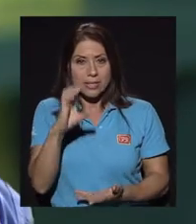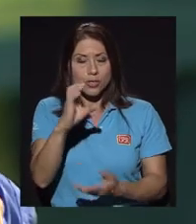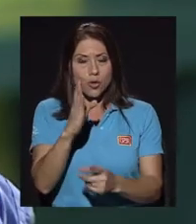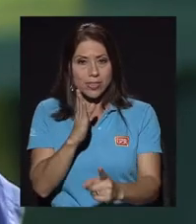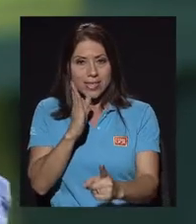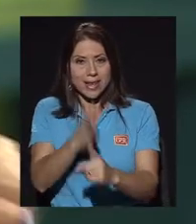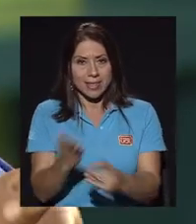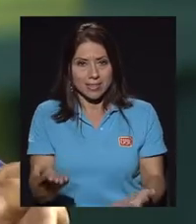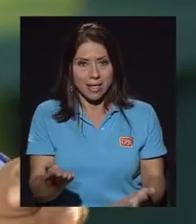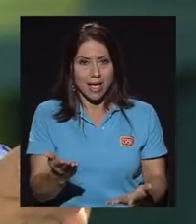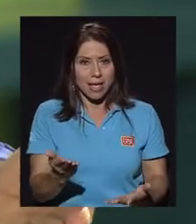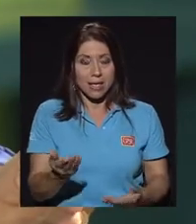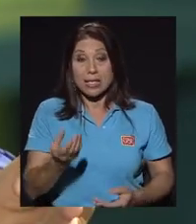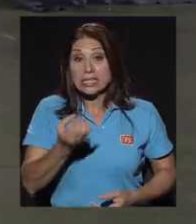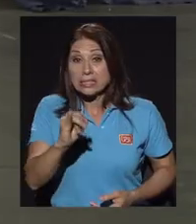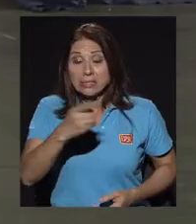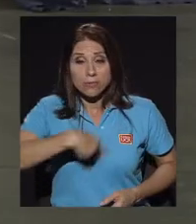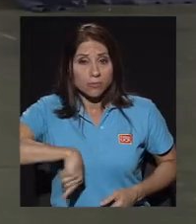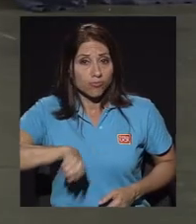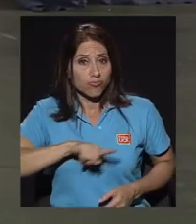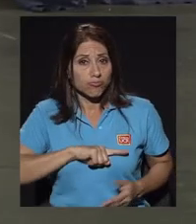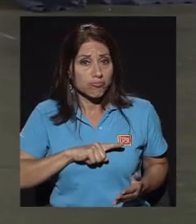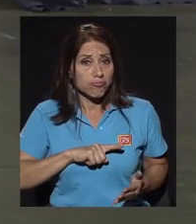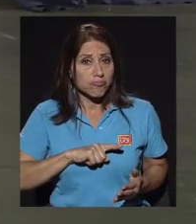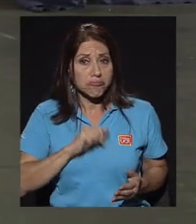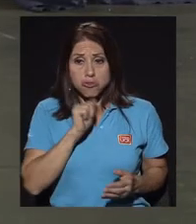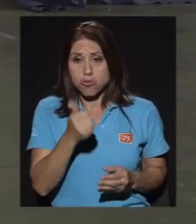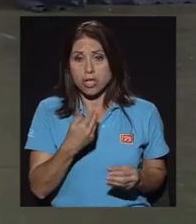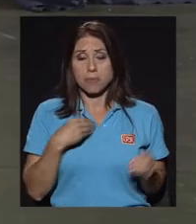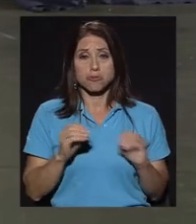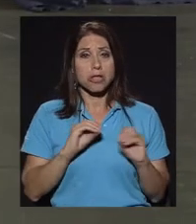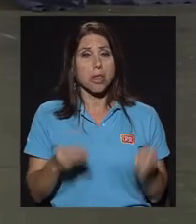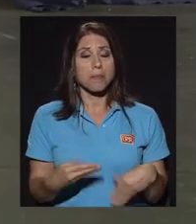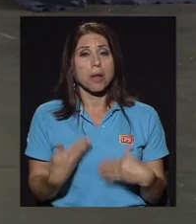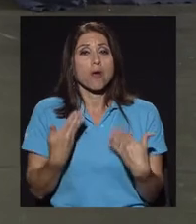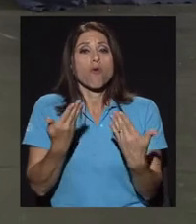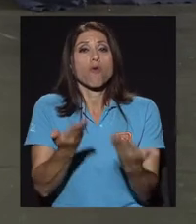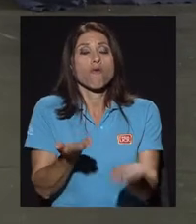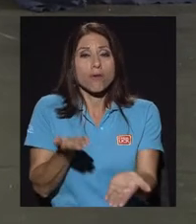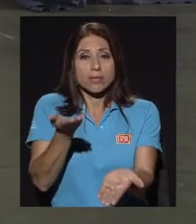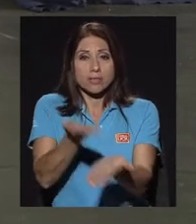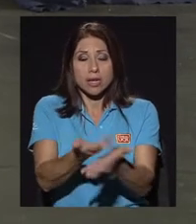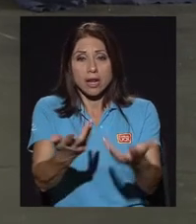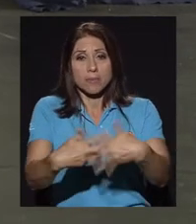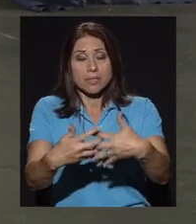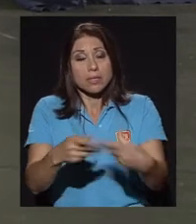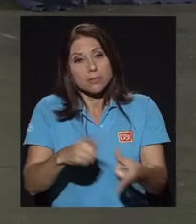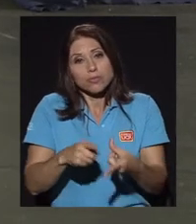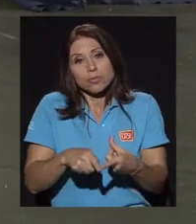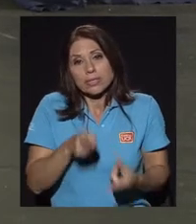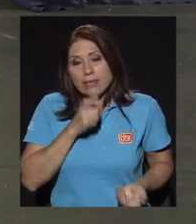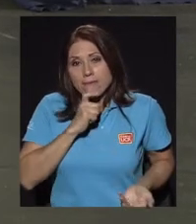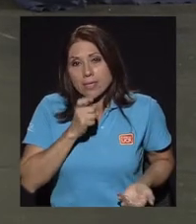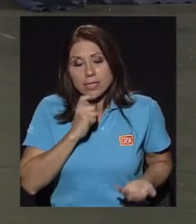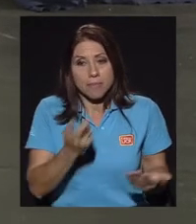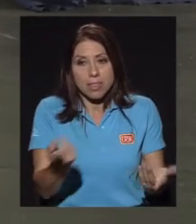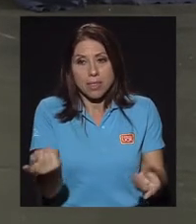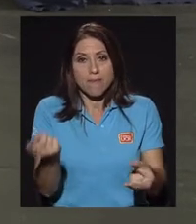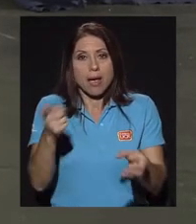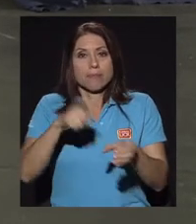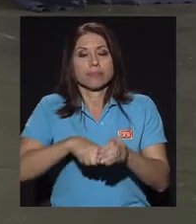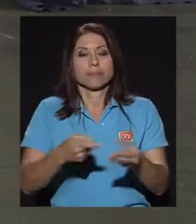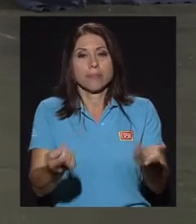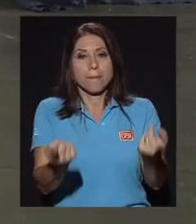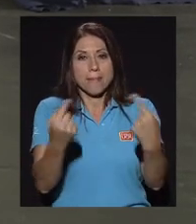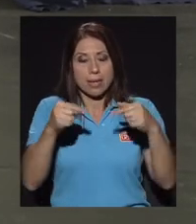Y si no tenemos qué ofrecer a las empresas, pues difícilmente vamos a atraer empresas. Bueno,